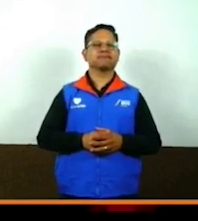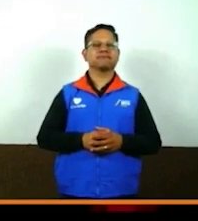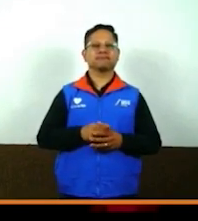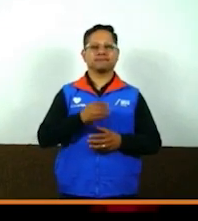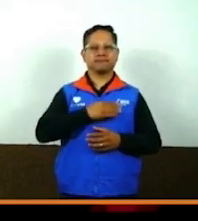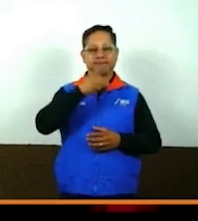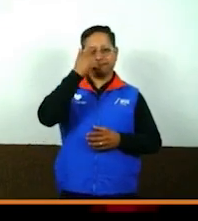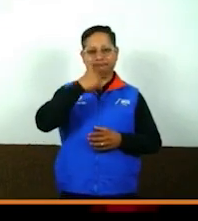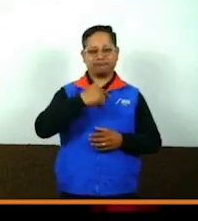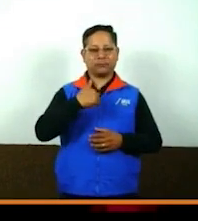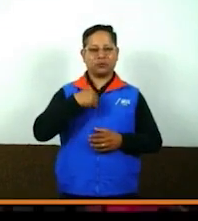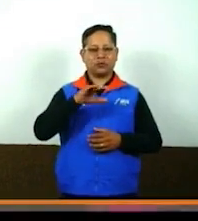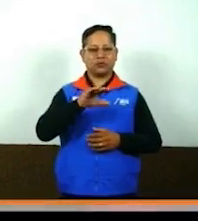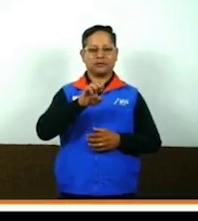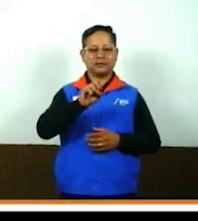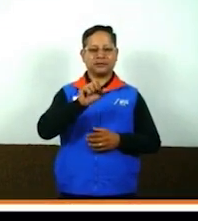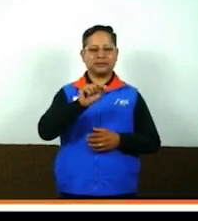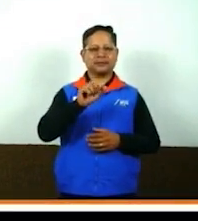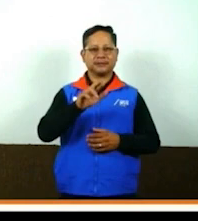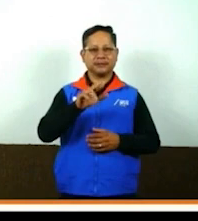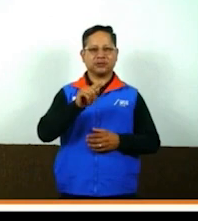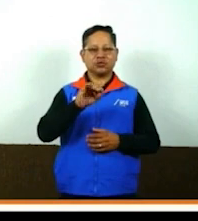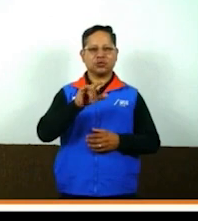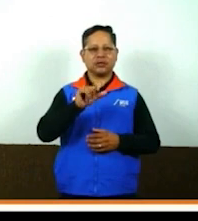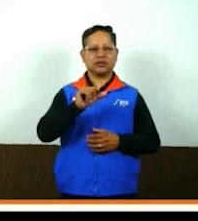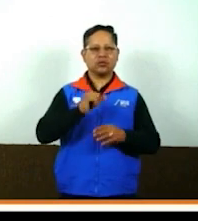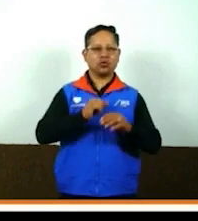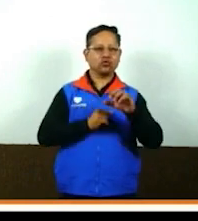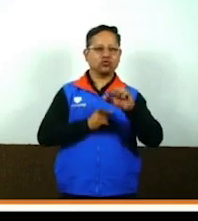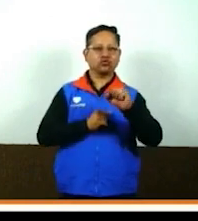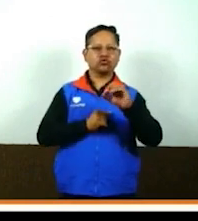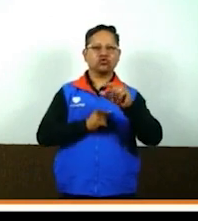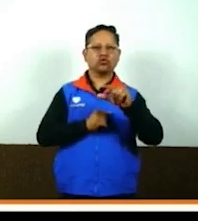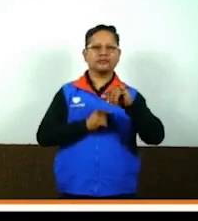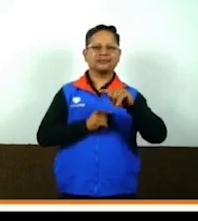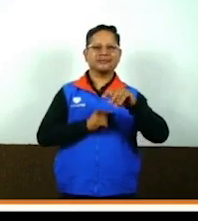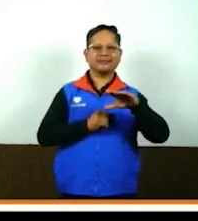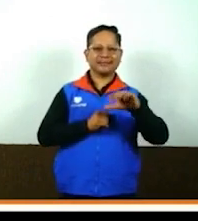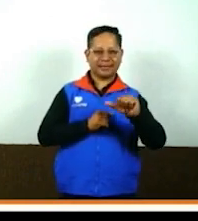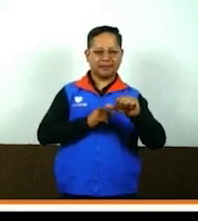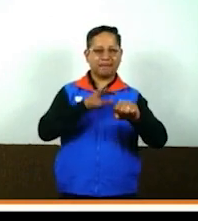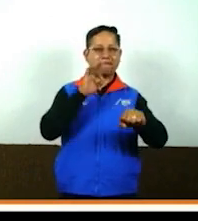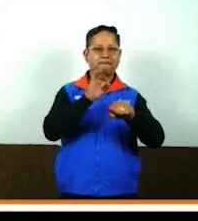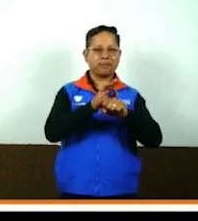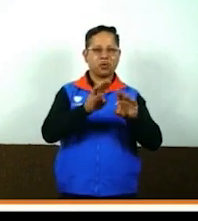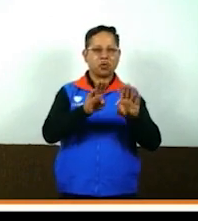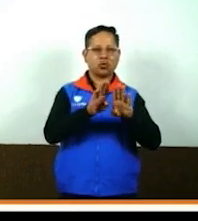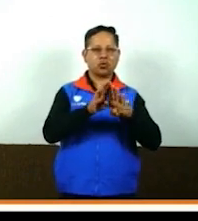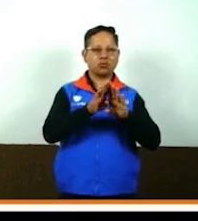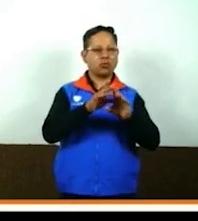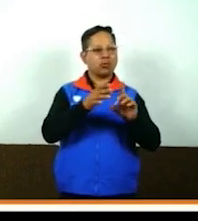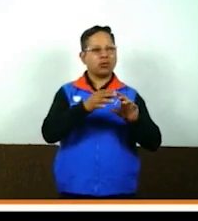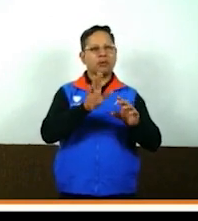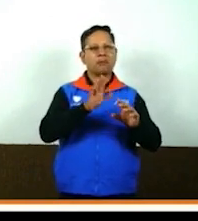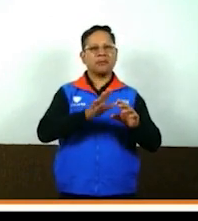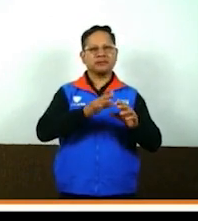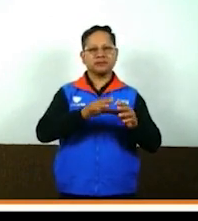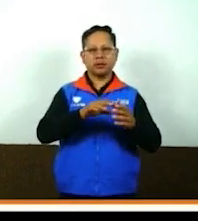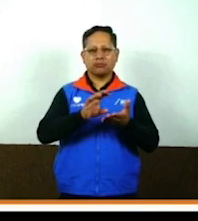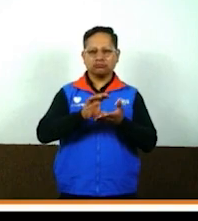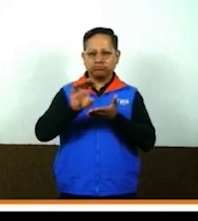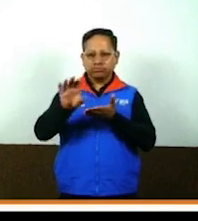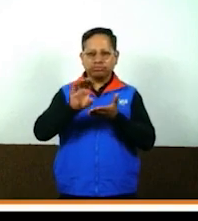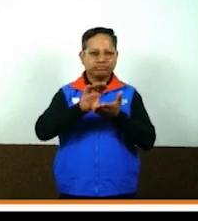Buenas noches, César Toledo, Solística, llevando bienestar a las personas a través de soluciones logísticas confiables